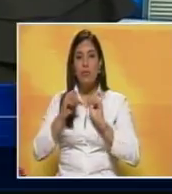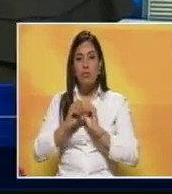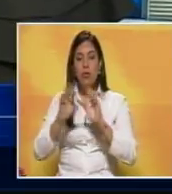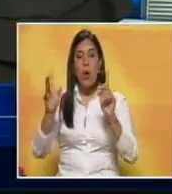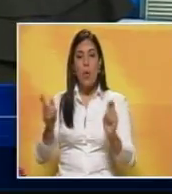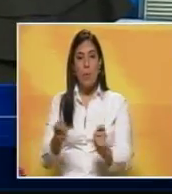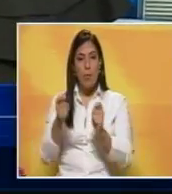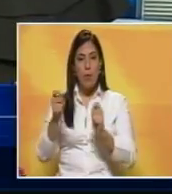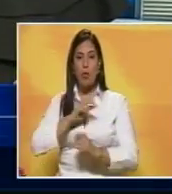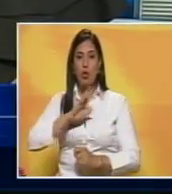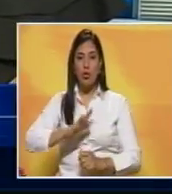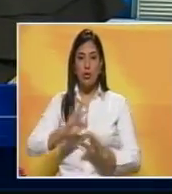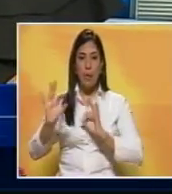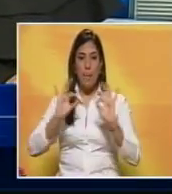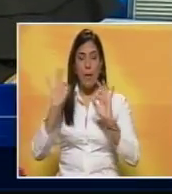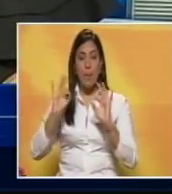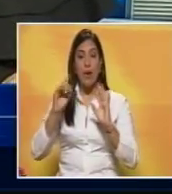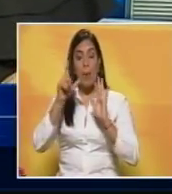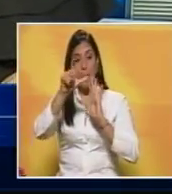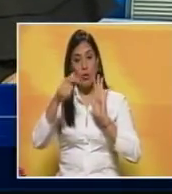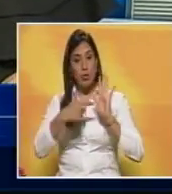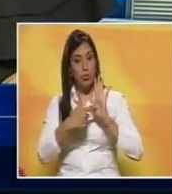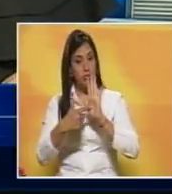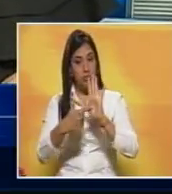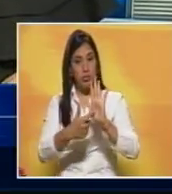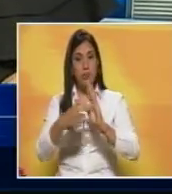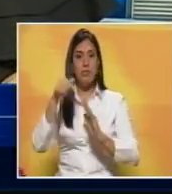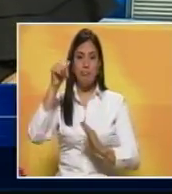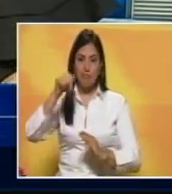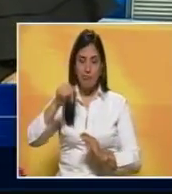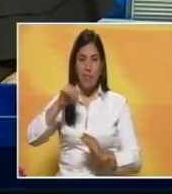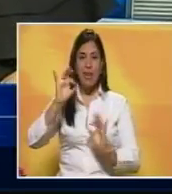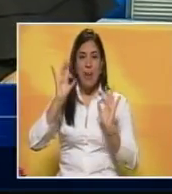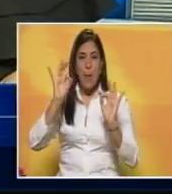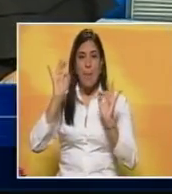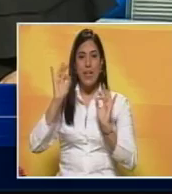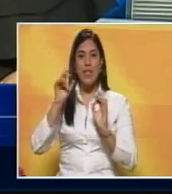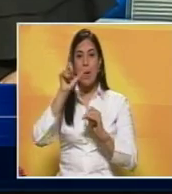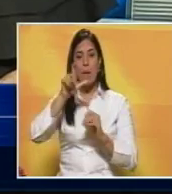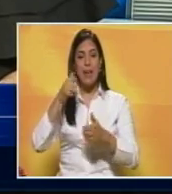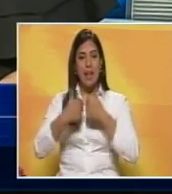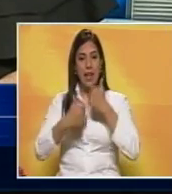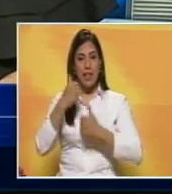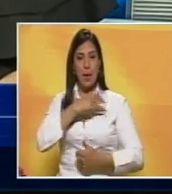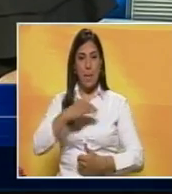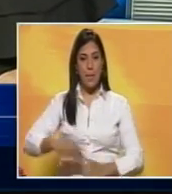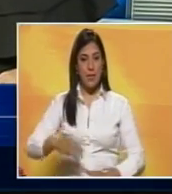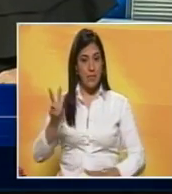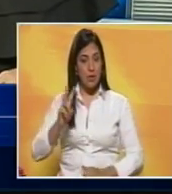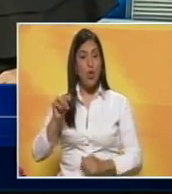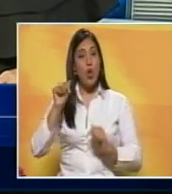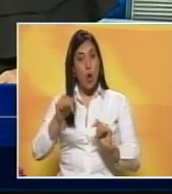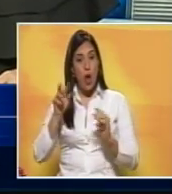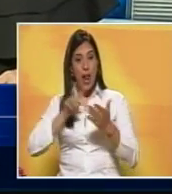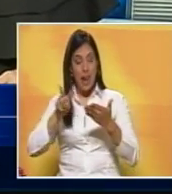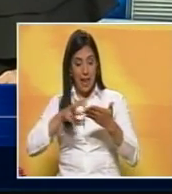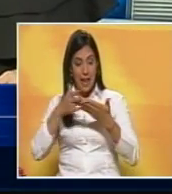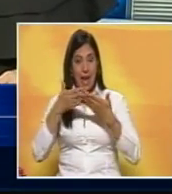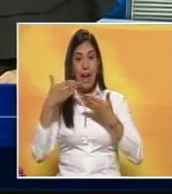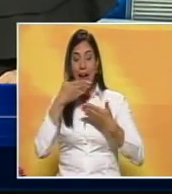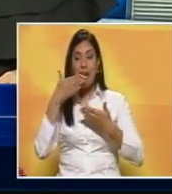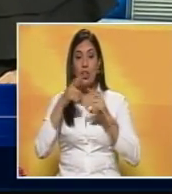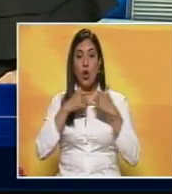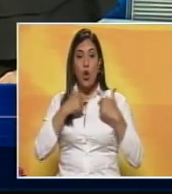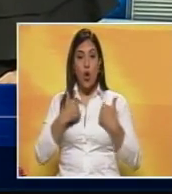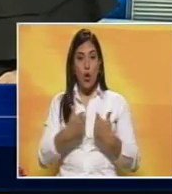de los programas que hemos estado preparando para el público. Hoy el especial es con las candidatas al Miss Venezuela. Vamos a leer las cartas del